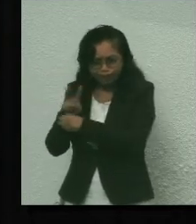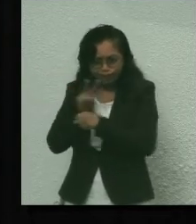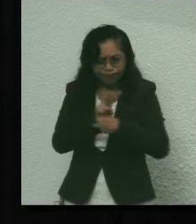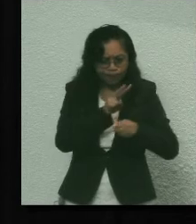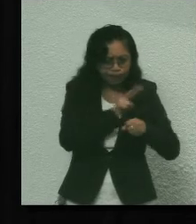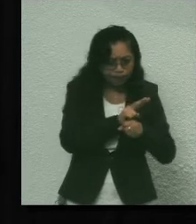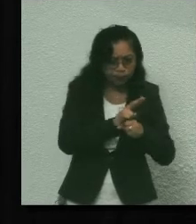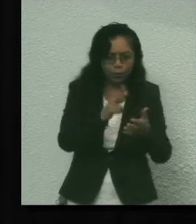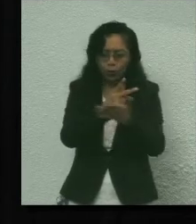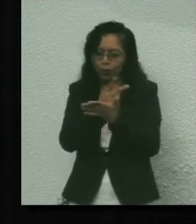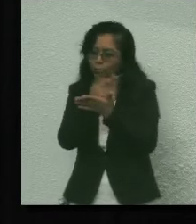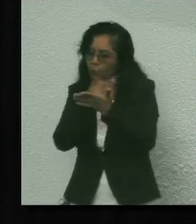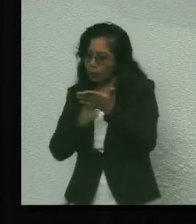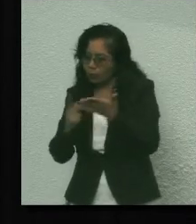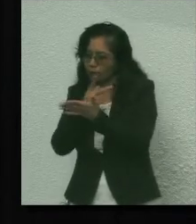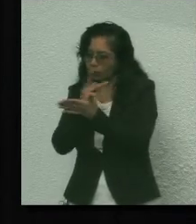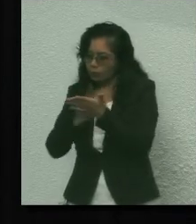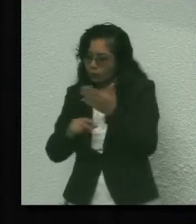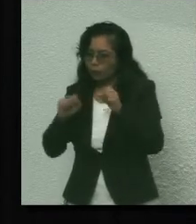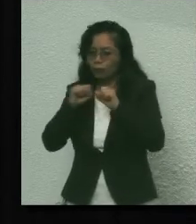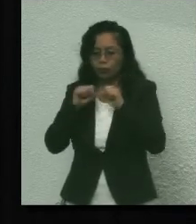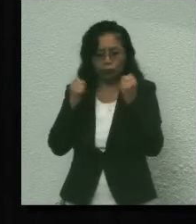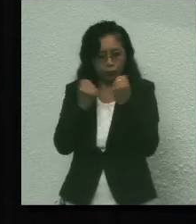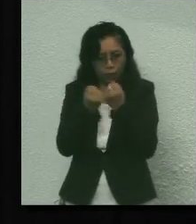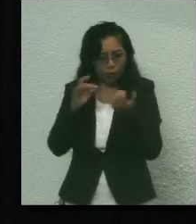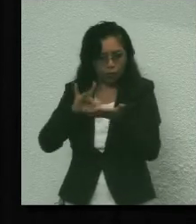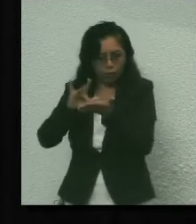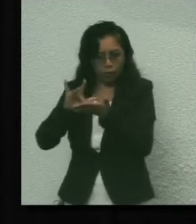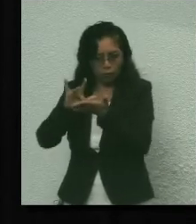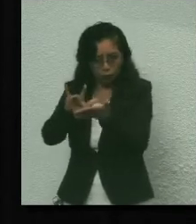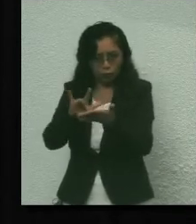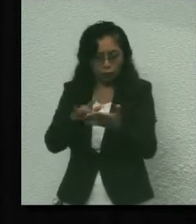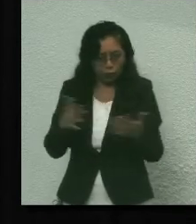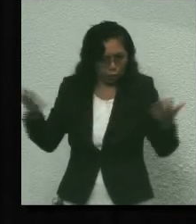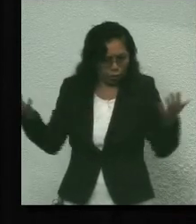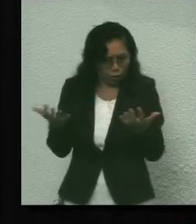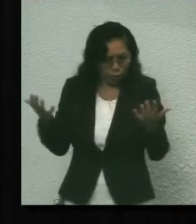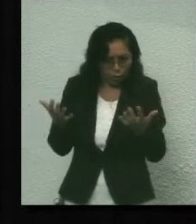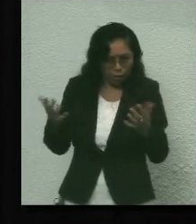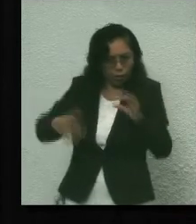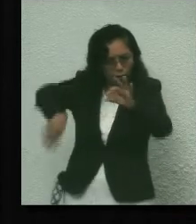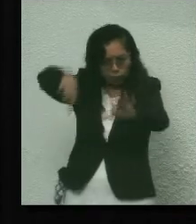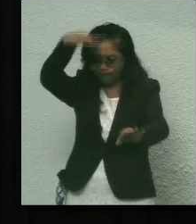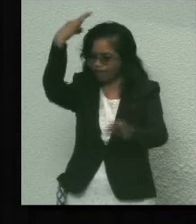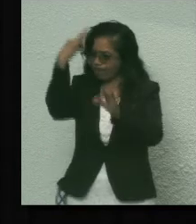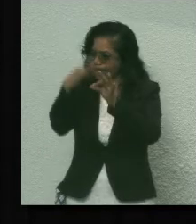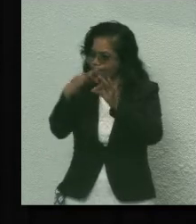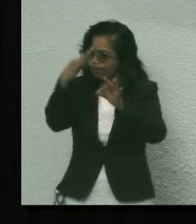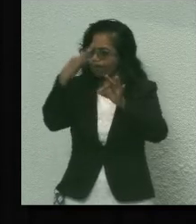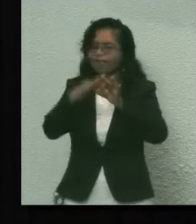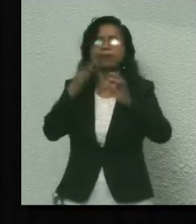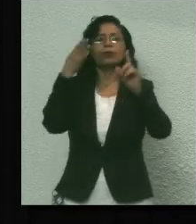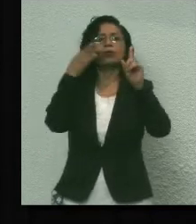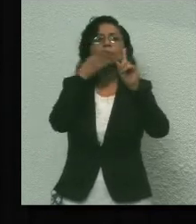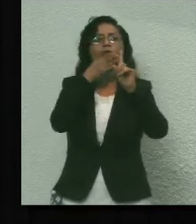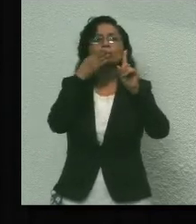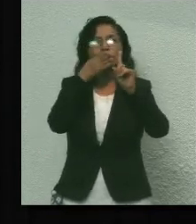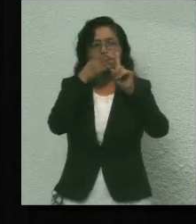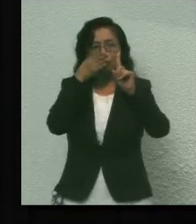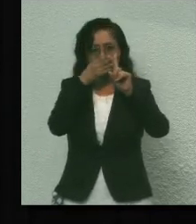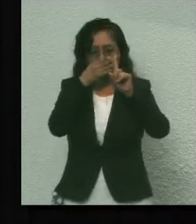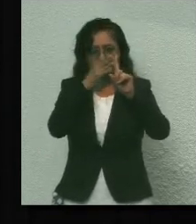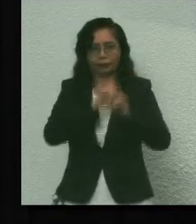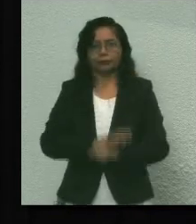sociales y recursos del gobierno del estado que sean aplicados en su estricto propósito y